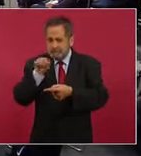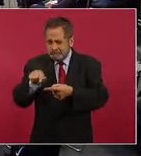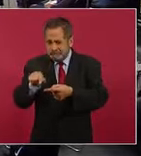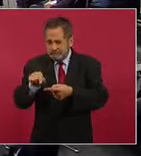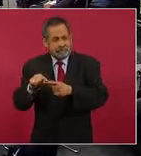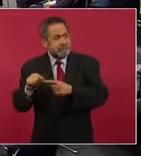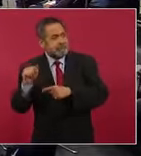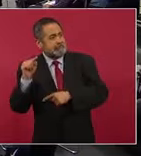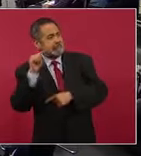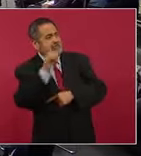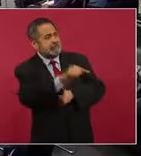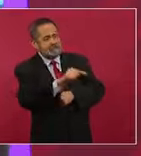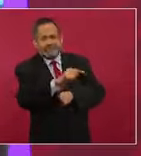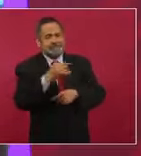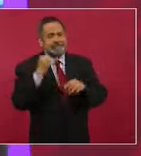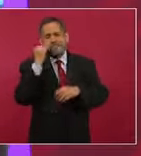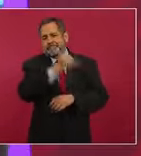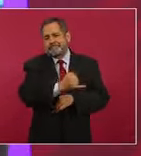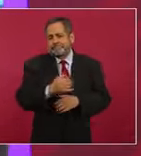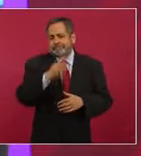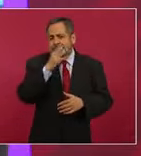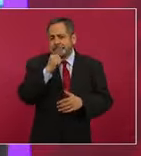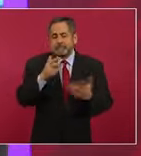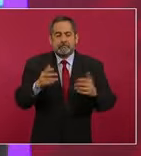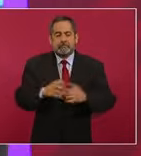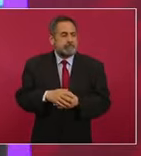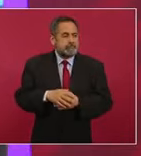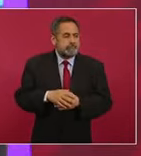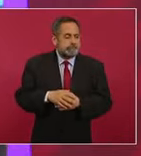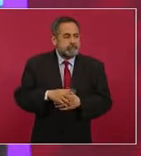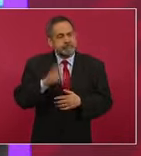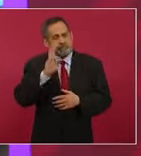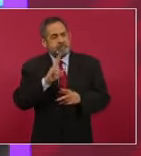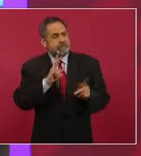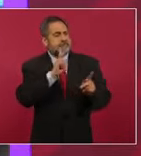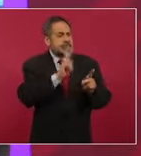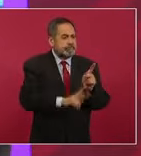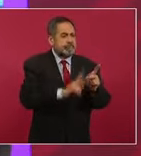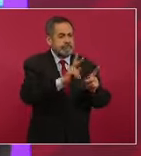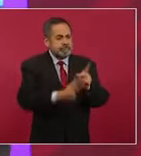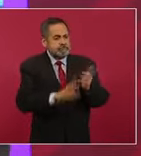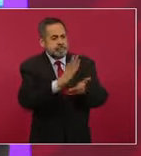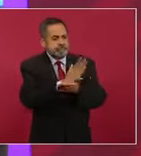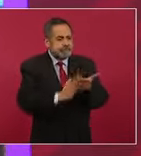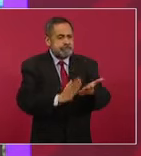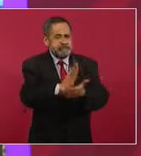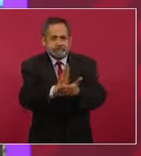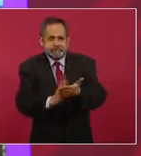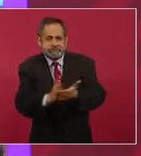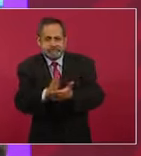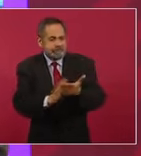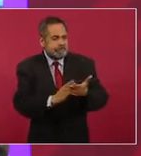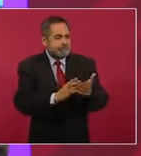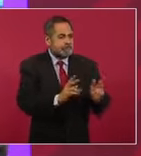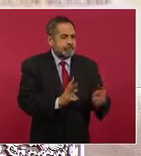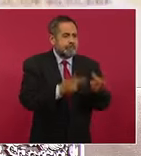y por eso se optó por fraccionar y vender los lotes y el